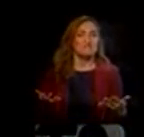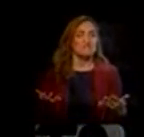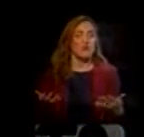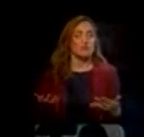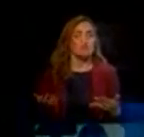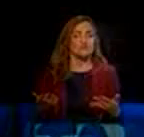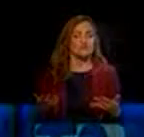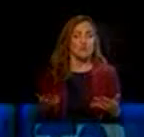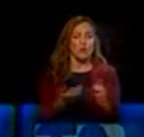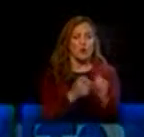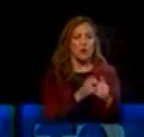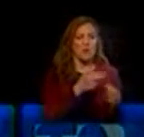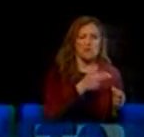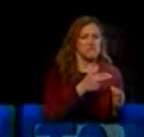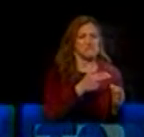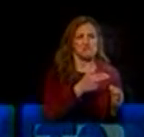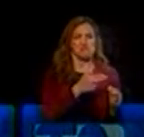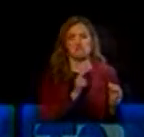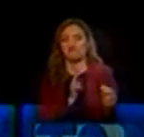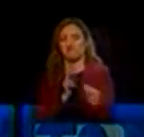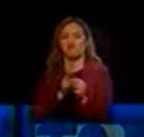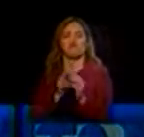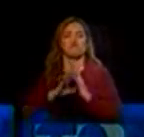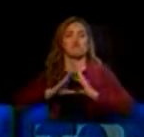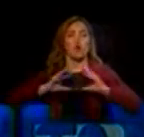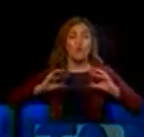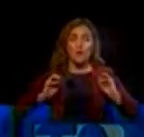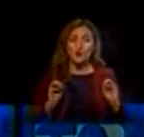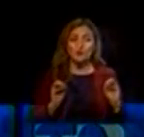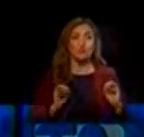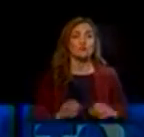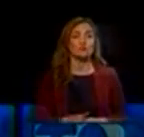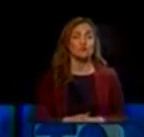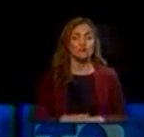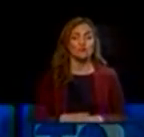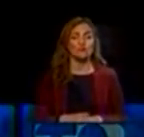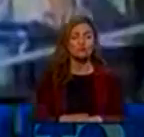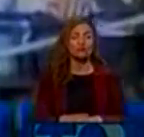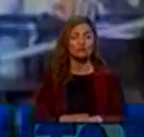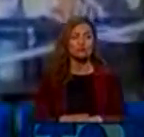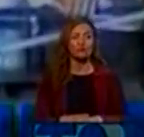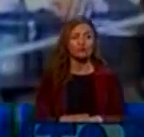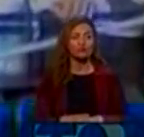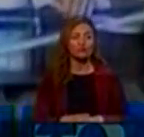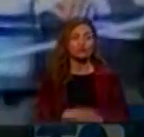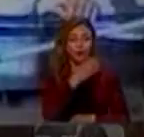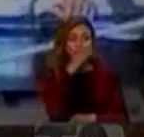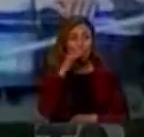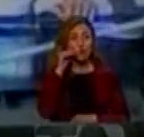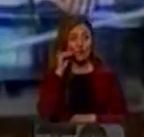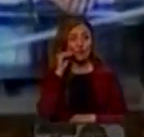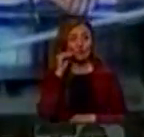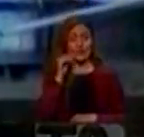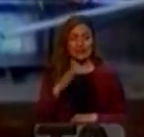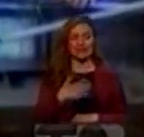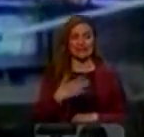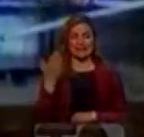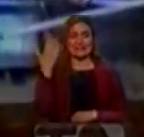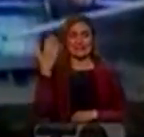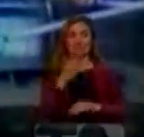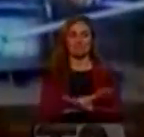parte del problema para convertirse en parte de la solución. Jaime Nebot dejará el sillón de Olmedo este